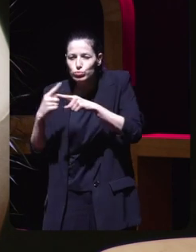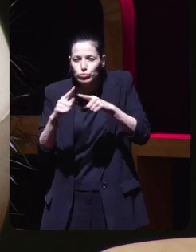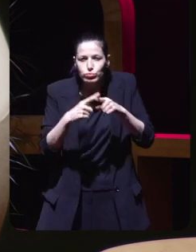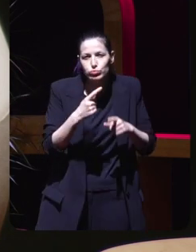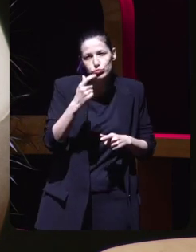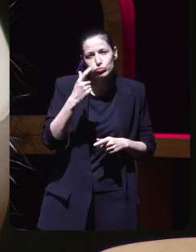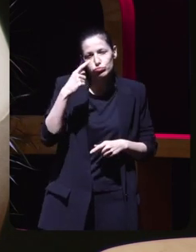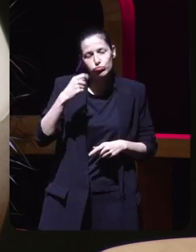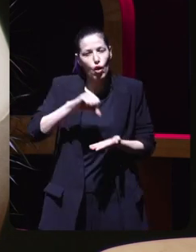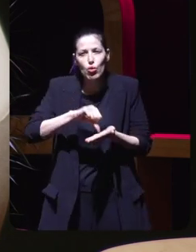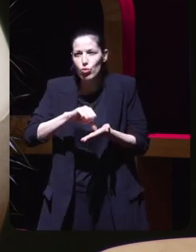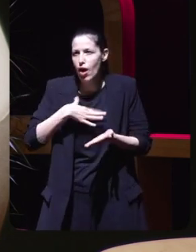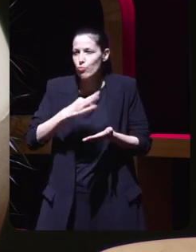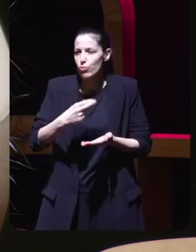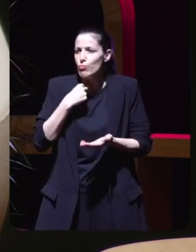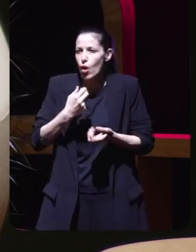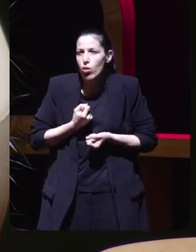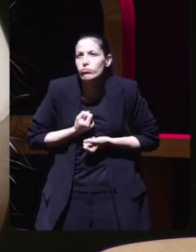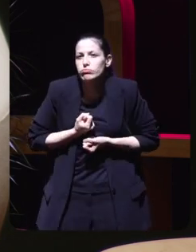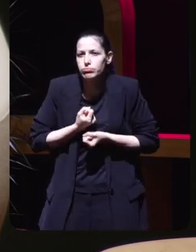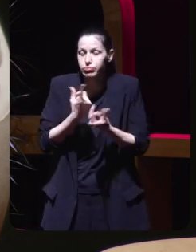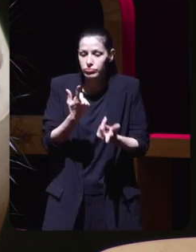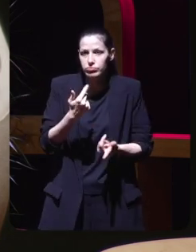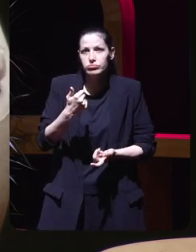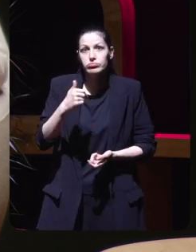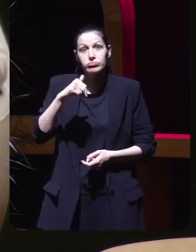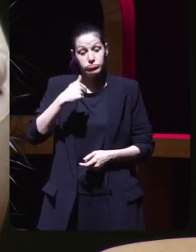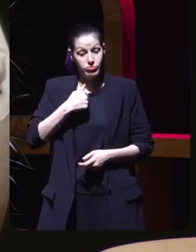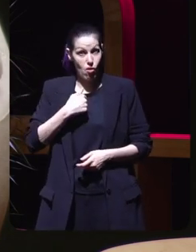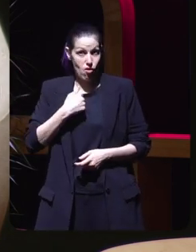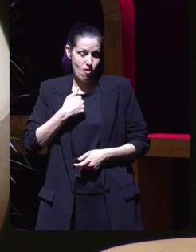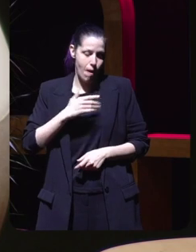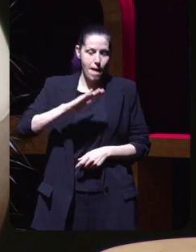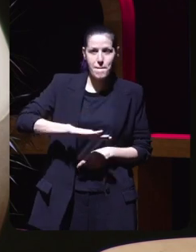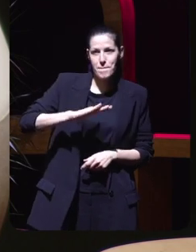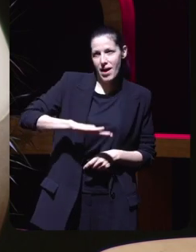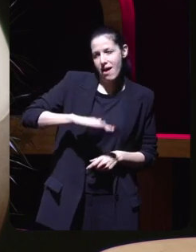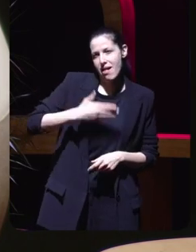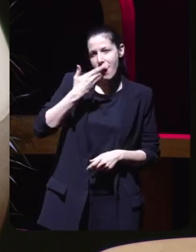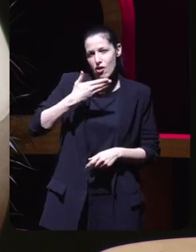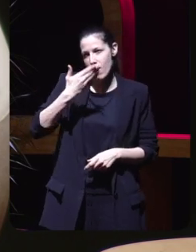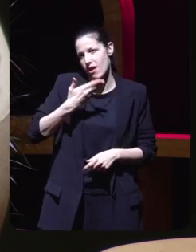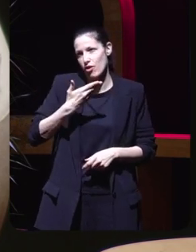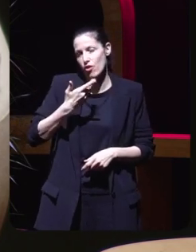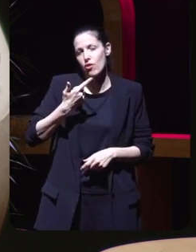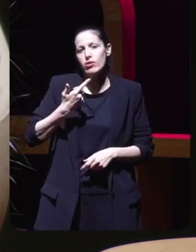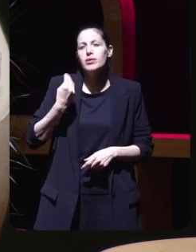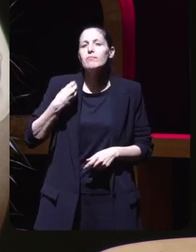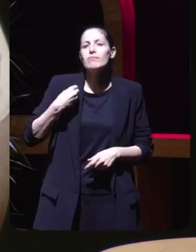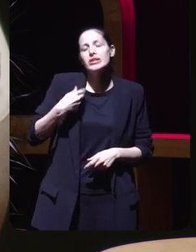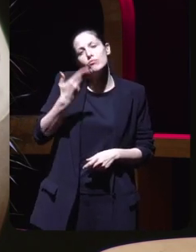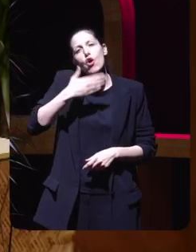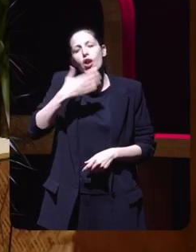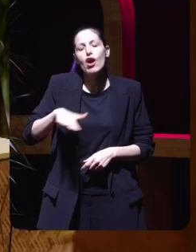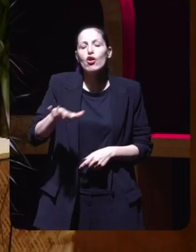un cierto valor sentimental para mí porque bueno de pequeña cuando estaba en el colegio o mi colegio de campaña aquí celebrabanse los